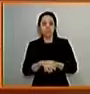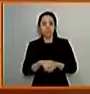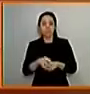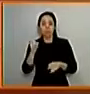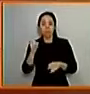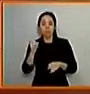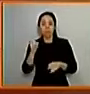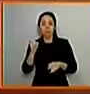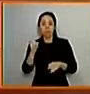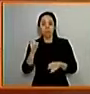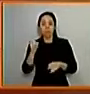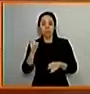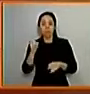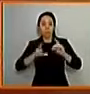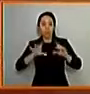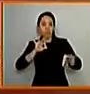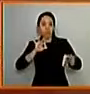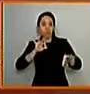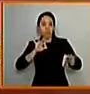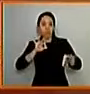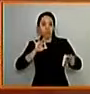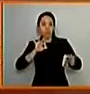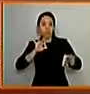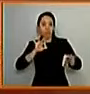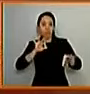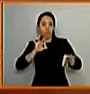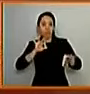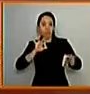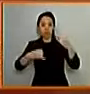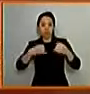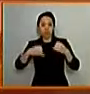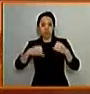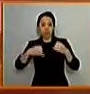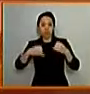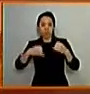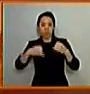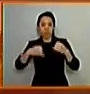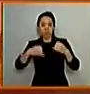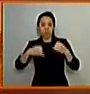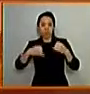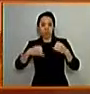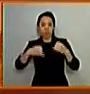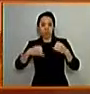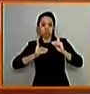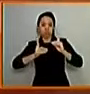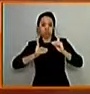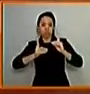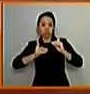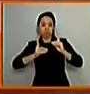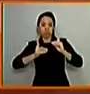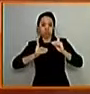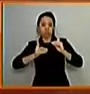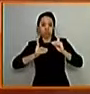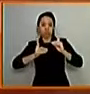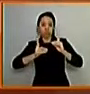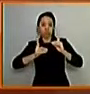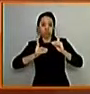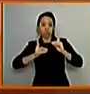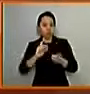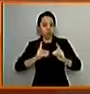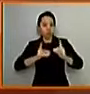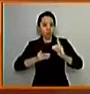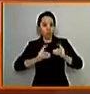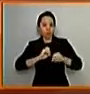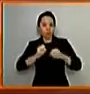Jugadores, apostemos, te invita a ser parte del juego con sus nuevos tipos de apuestas deportivas, donde pueden ganar muchísimo dinero, porque con